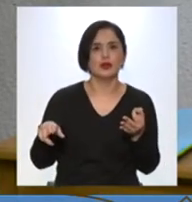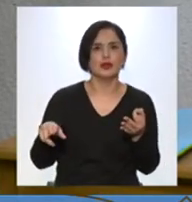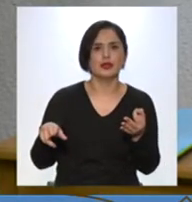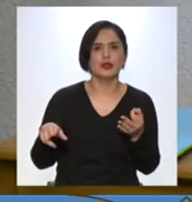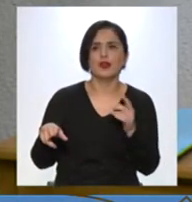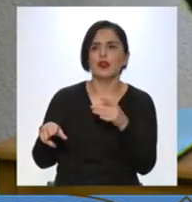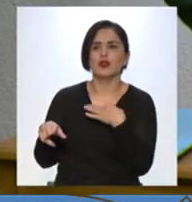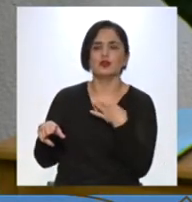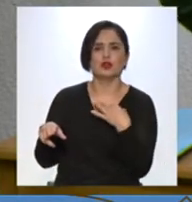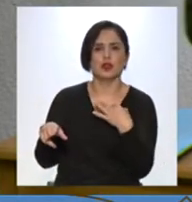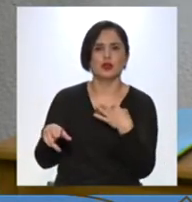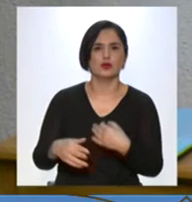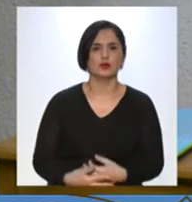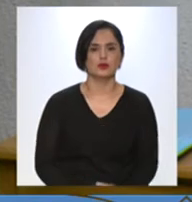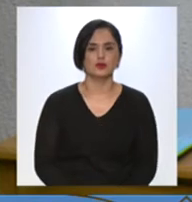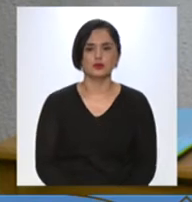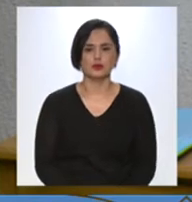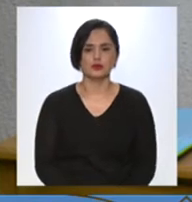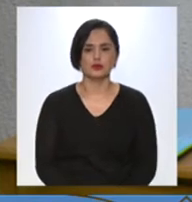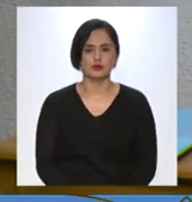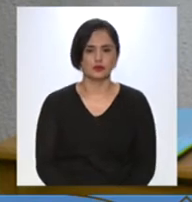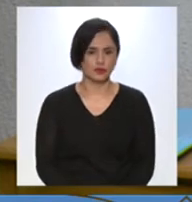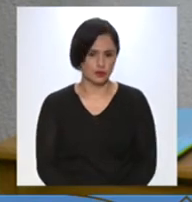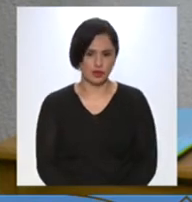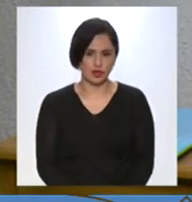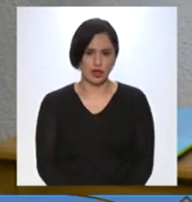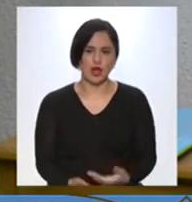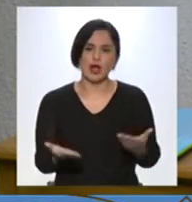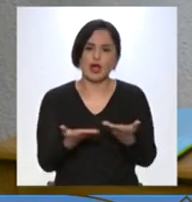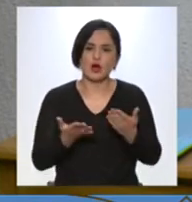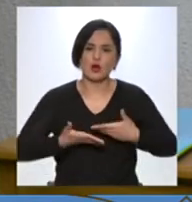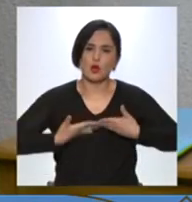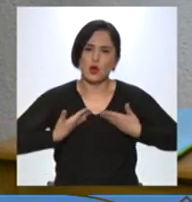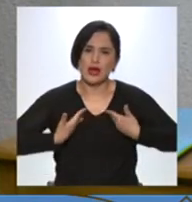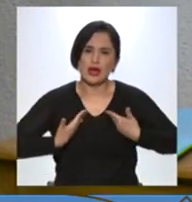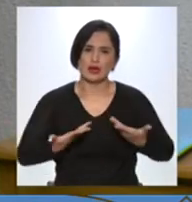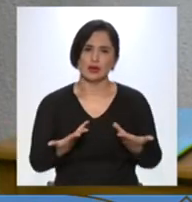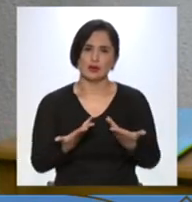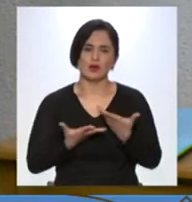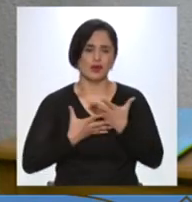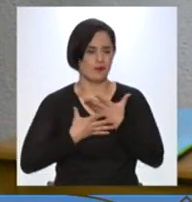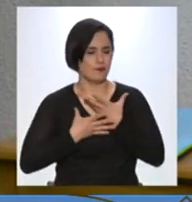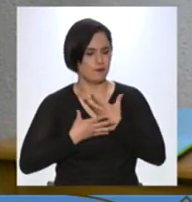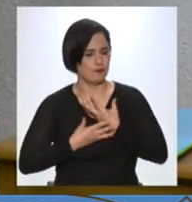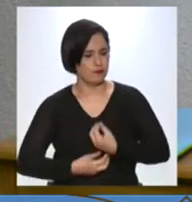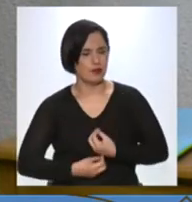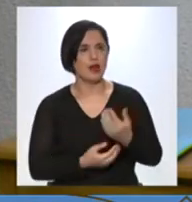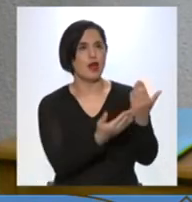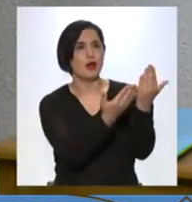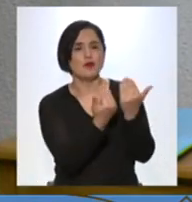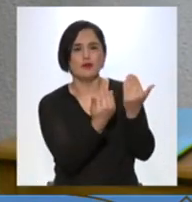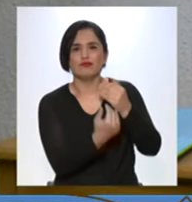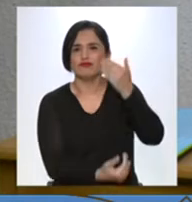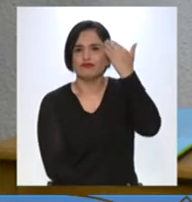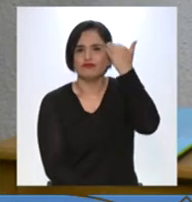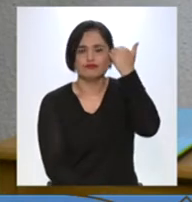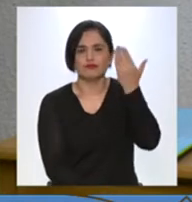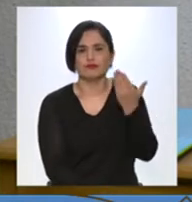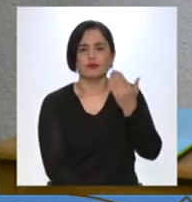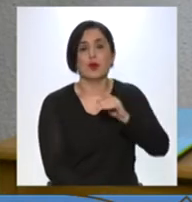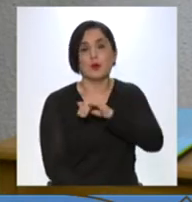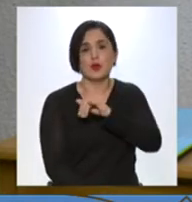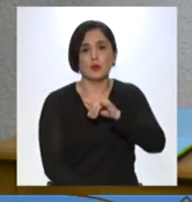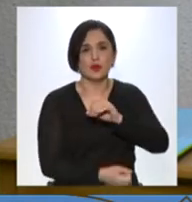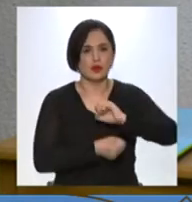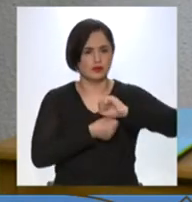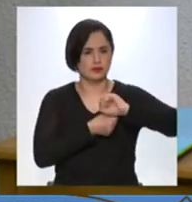desde la ciudadanía? Parecía existir un ánimo desesperanzador respecto al porvenir. Y es que luego del